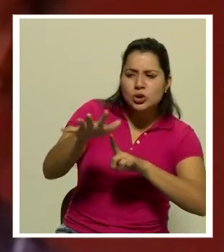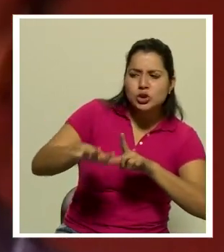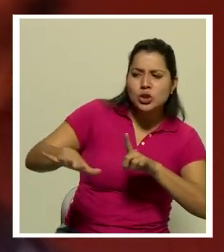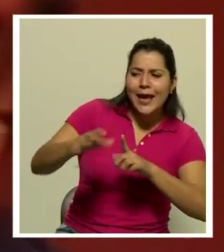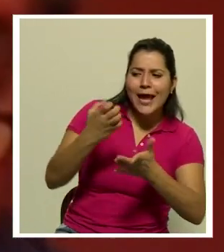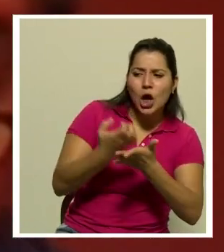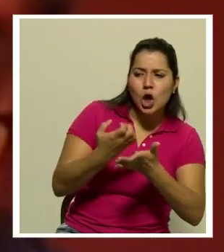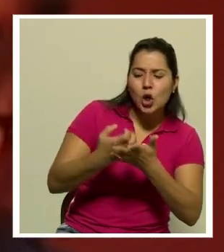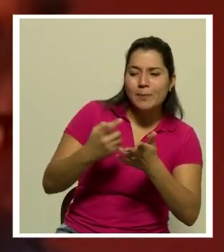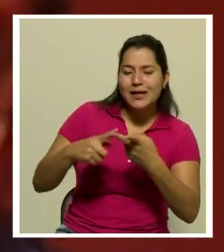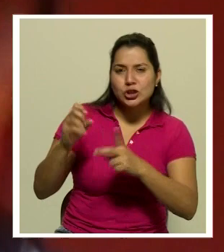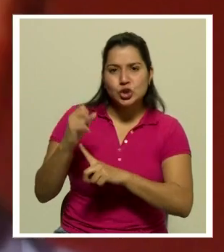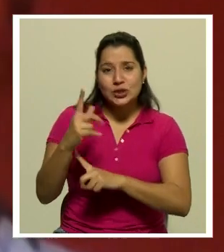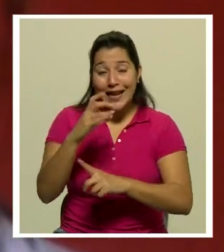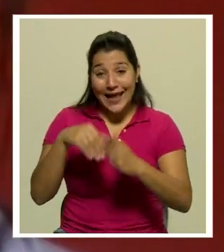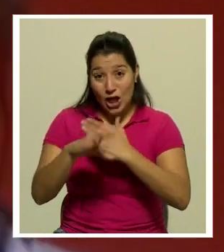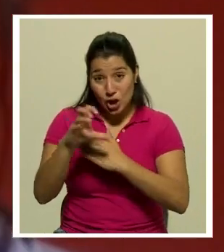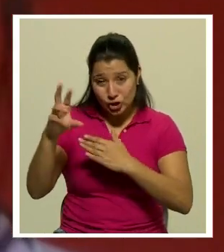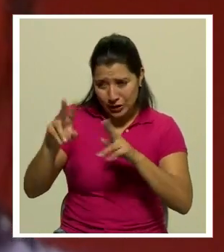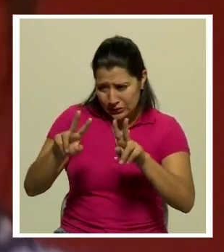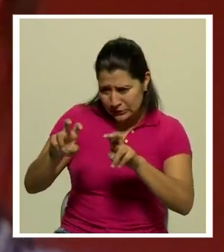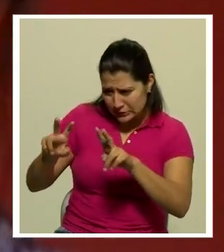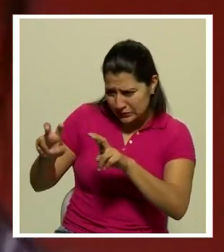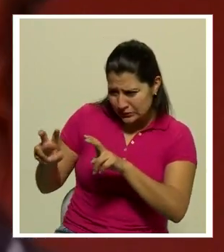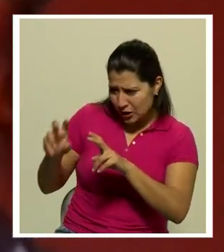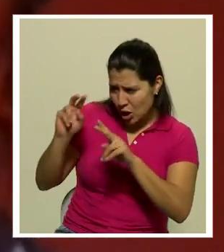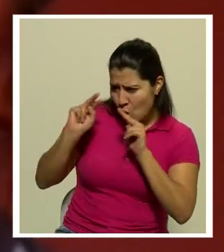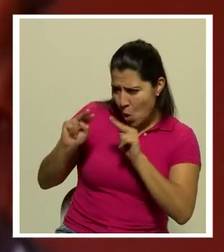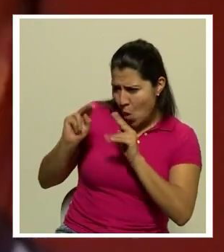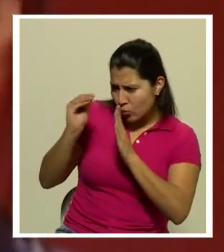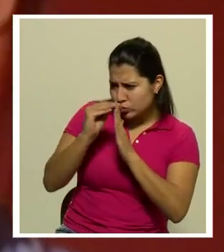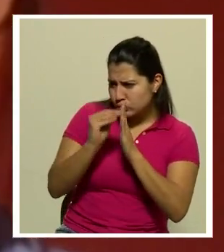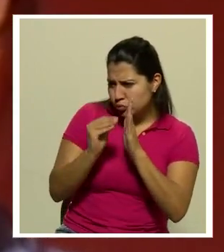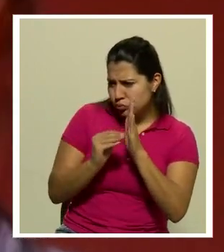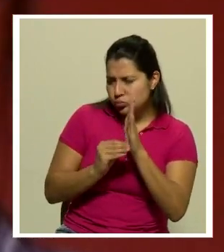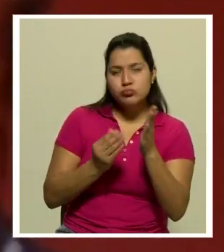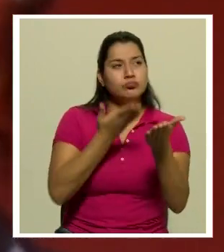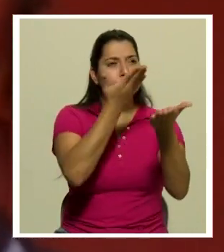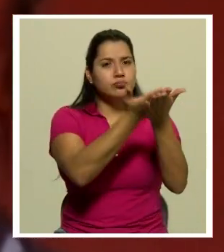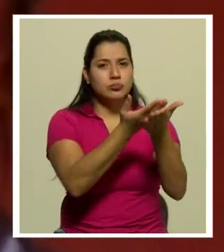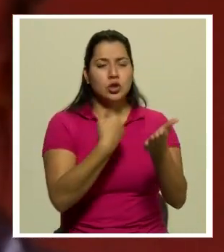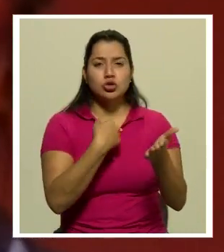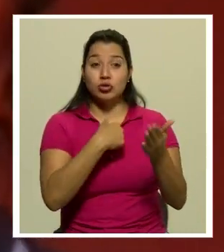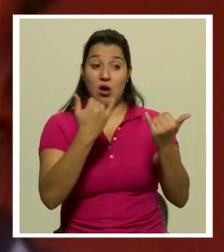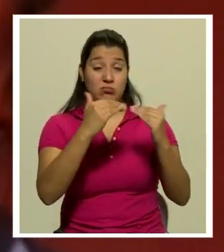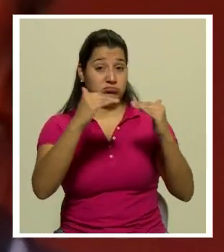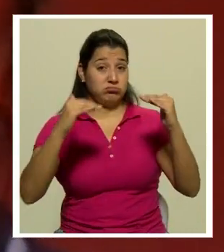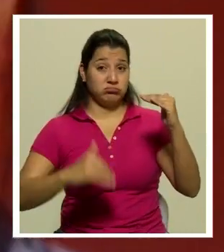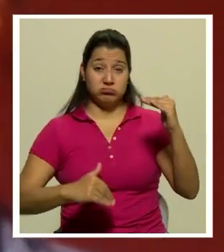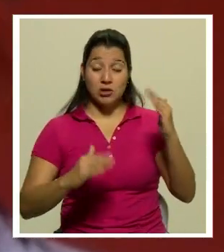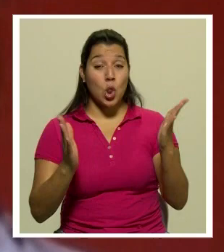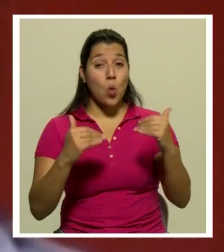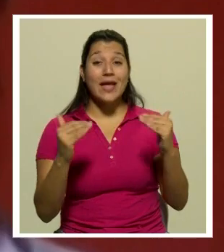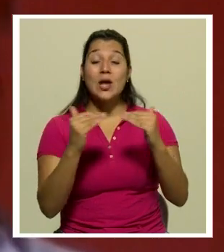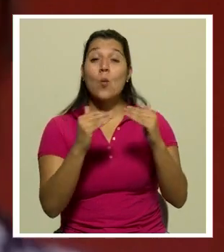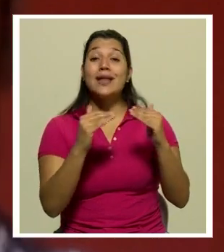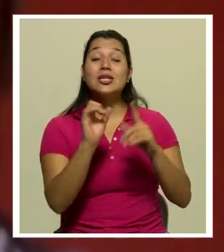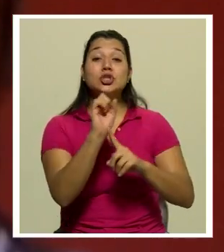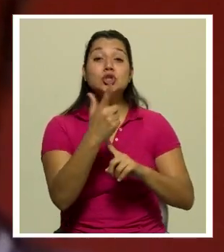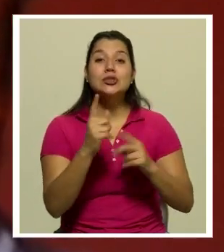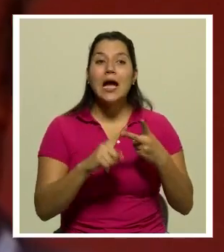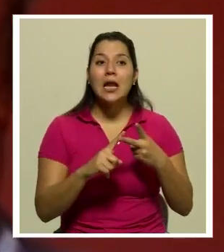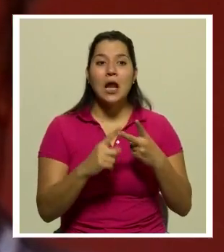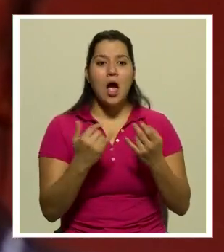económico y social del país y donde advertíamos la desigualdad social, el estancamiento de la economía, la situación del